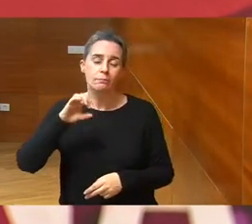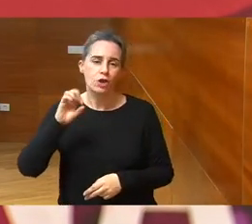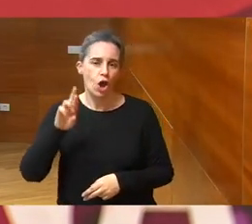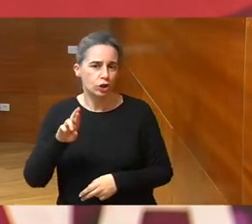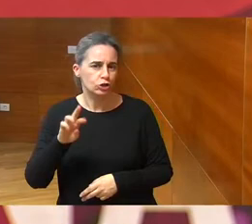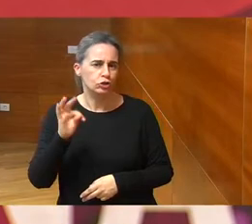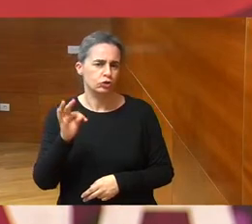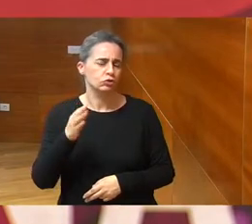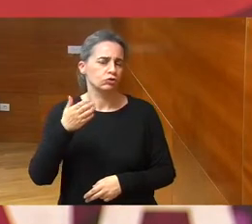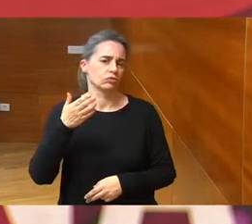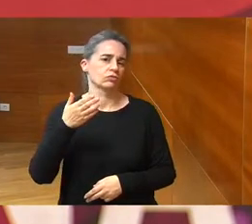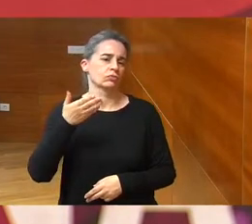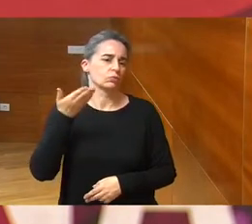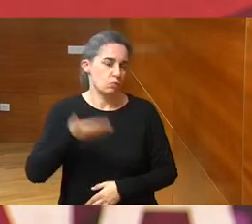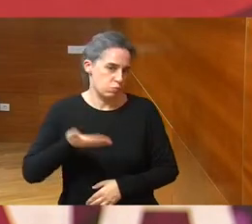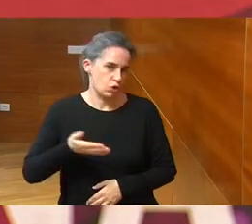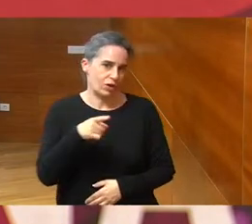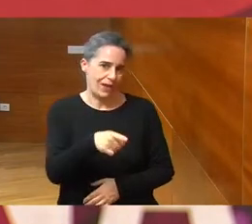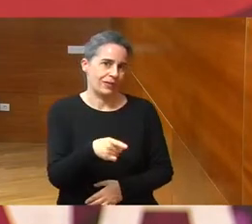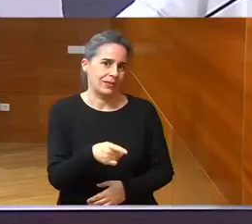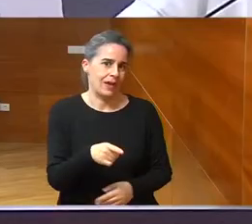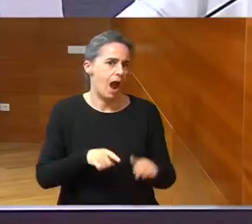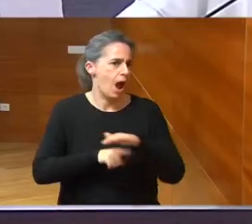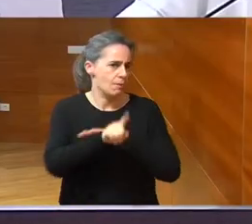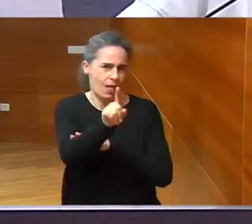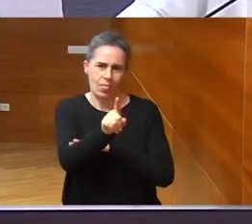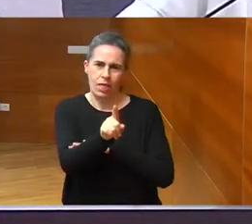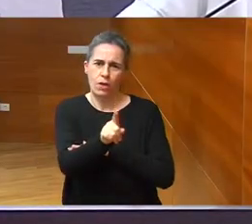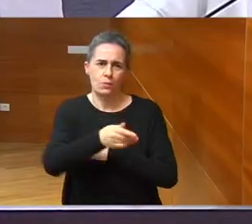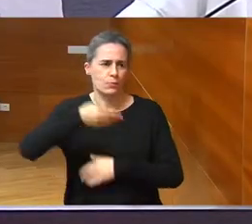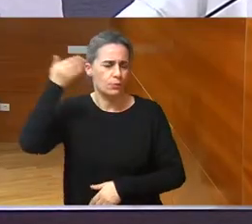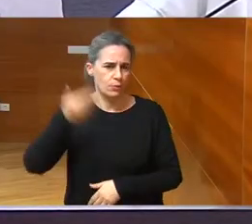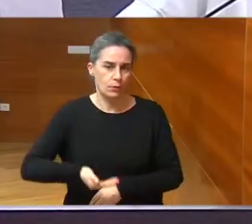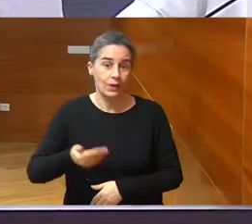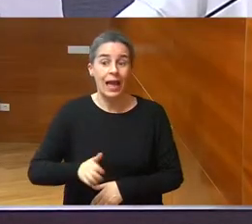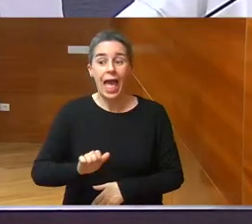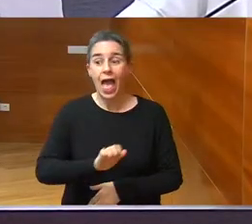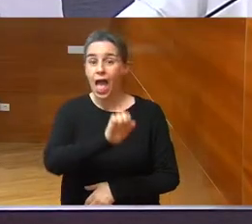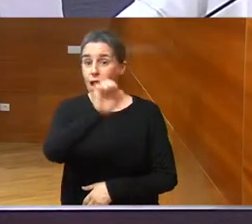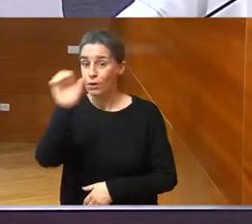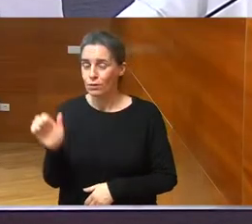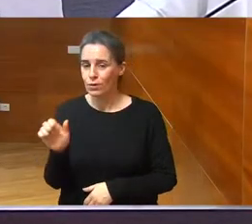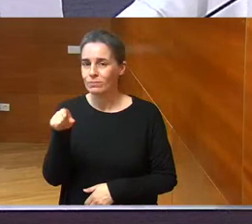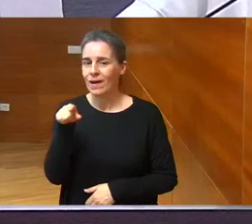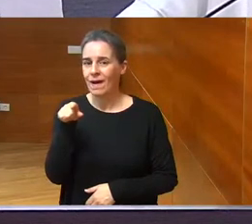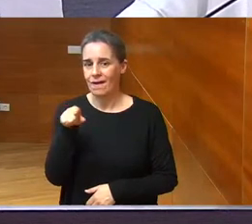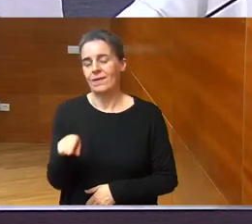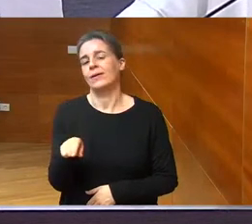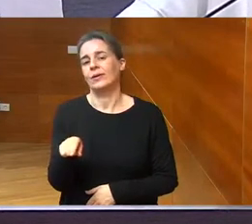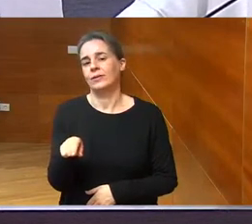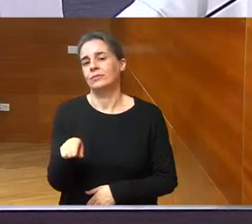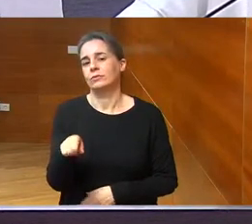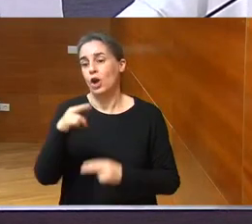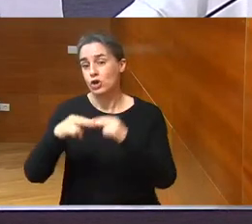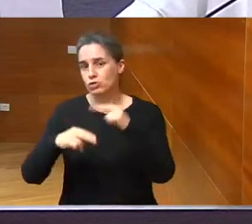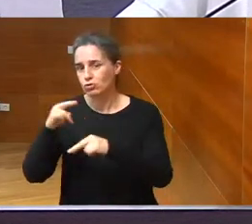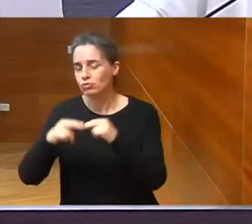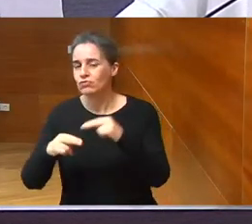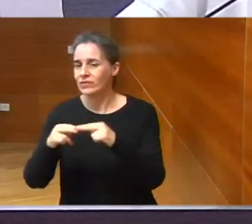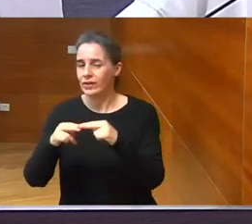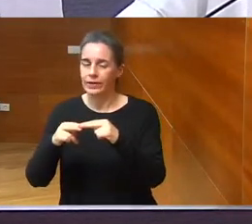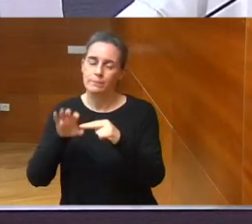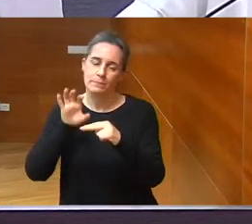exponencial como diseñadores en Europa pues pues dimos bueno dos franceses